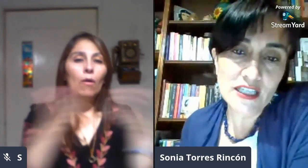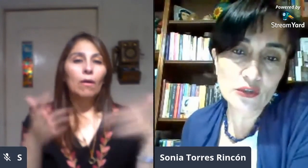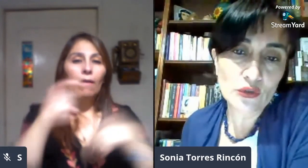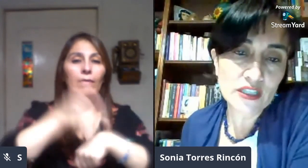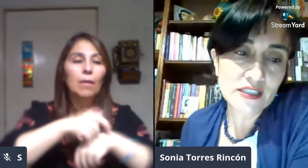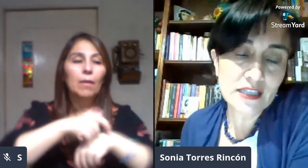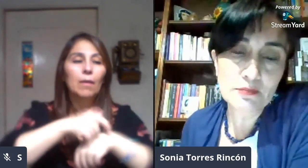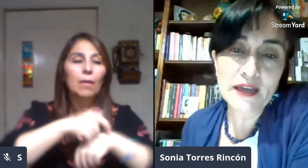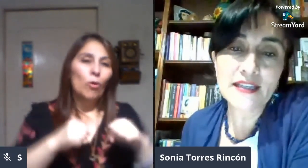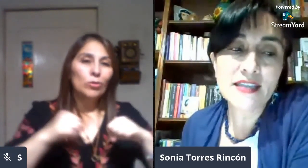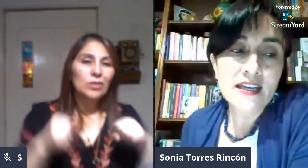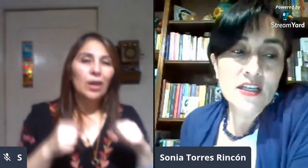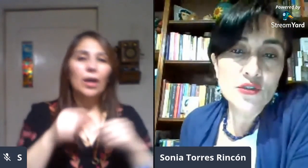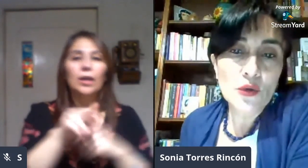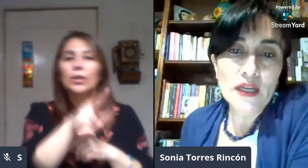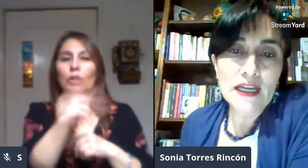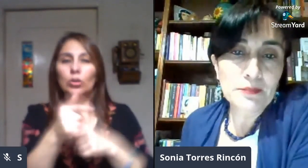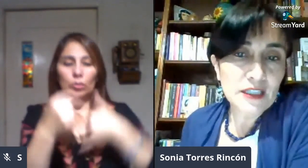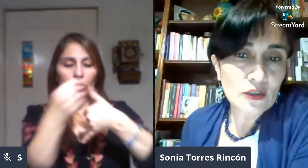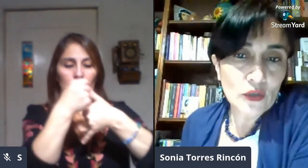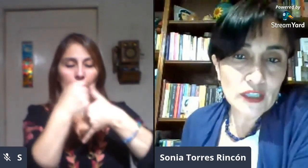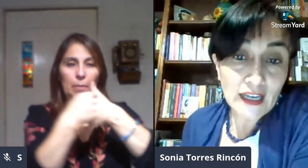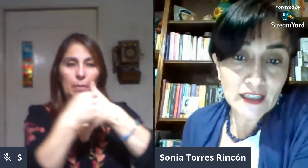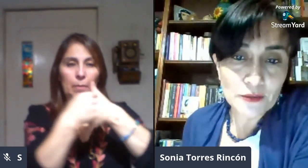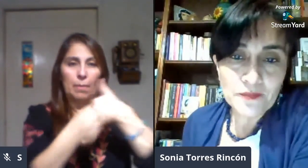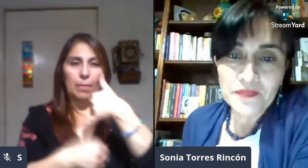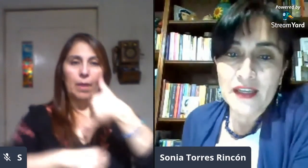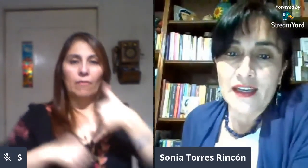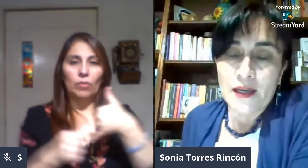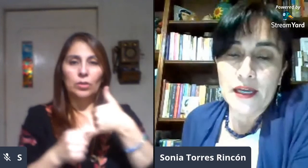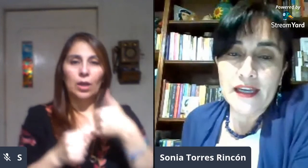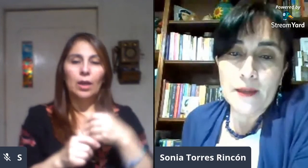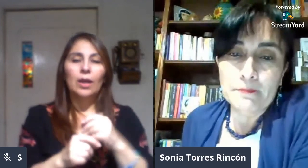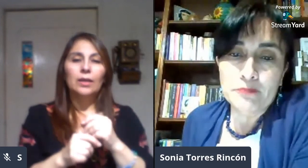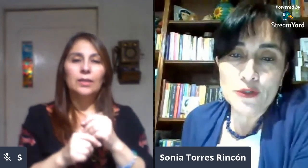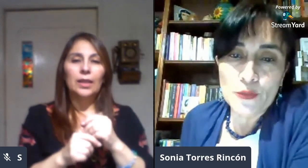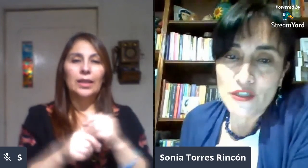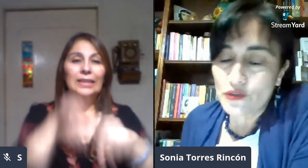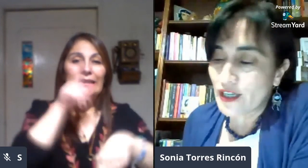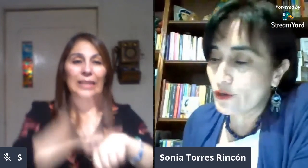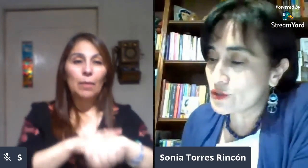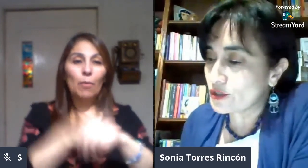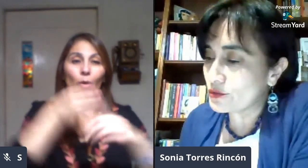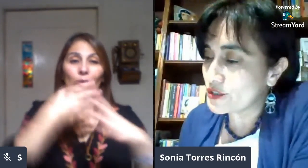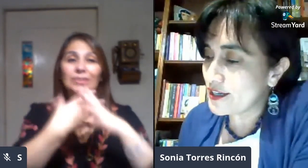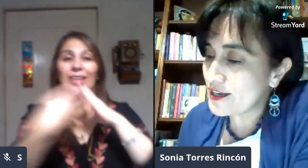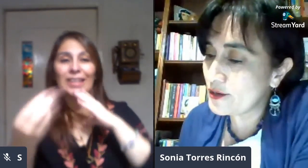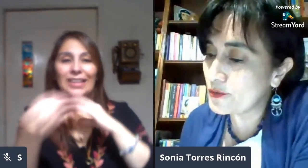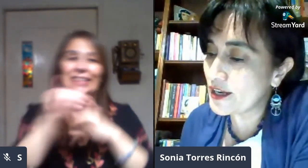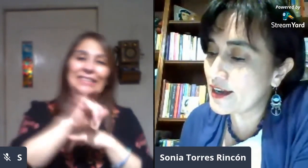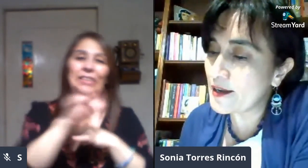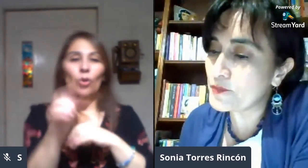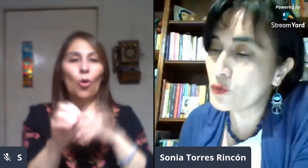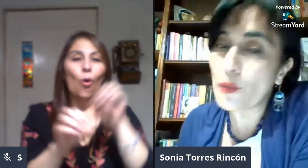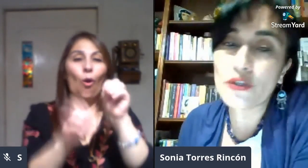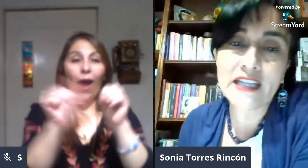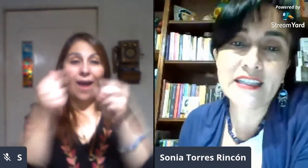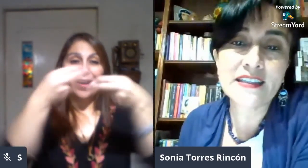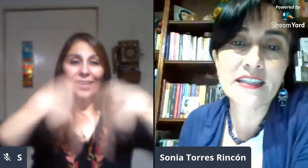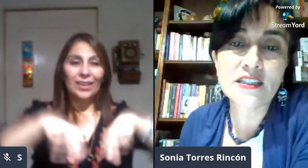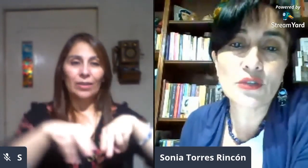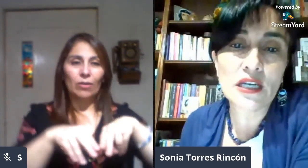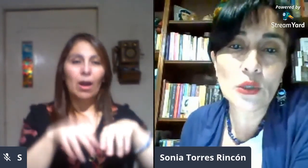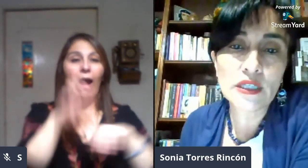algunos sectores del país sobre el pico y género. Por supuesto que constituye uno